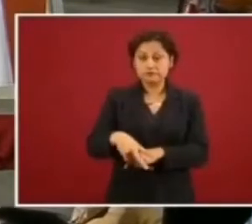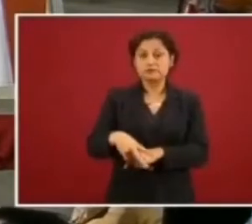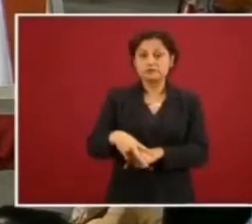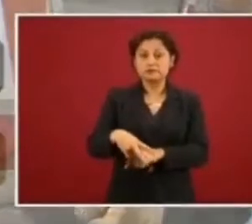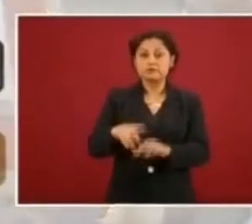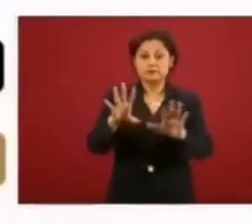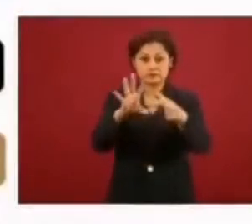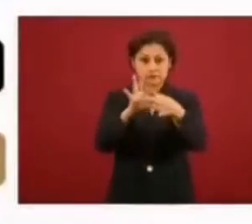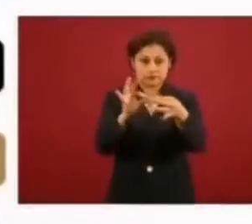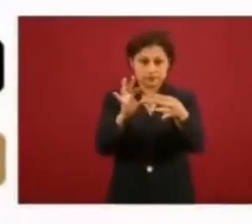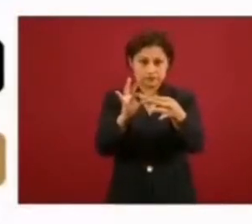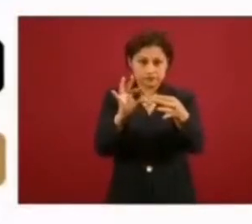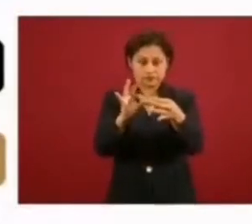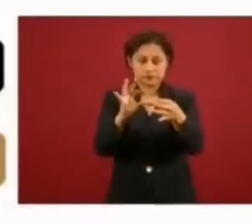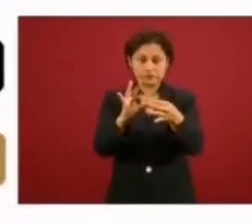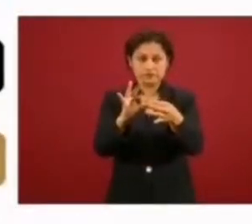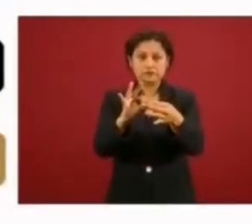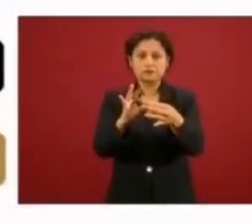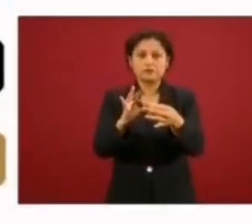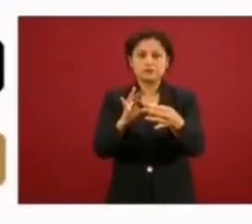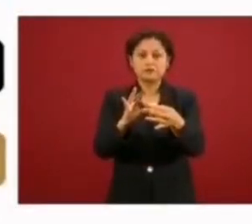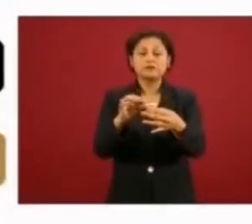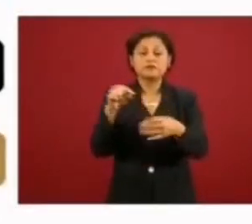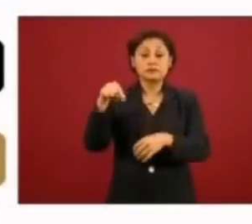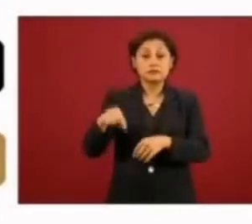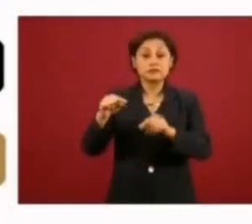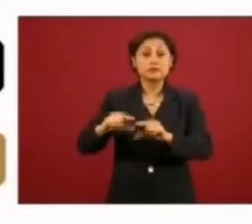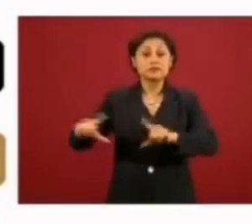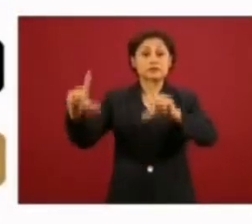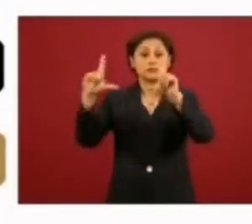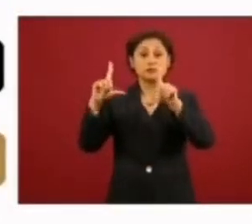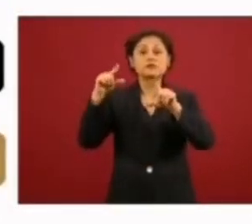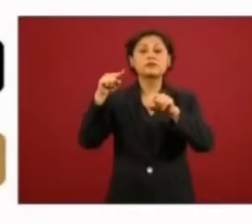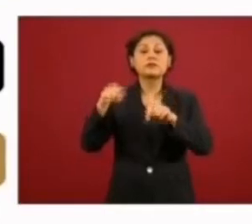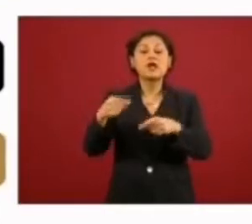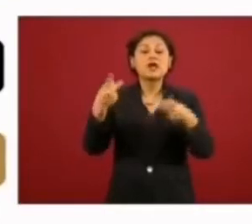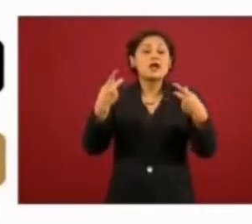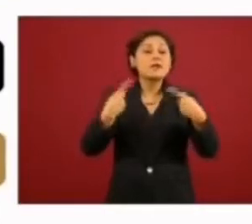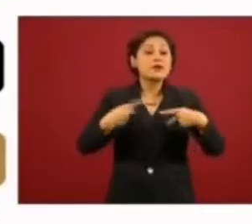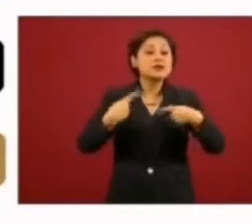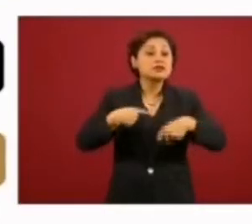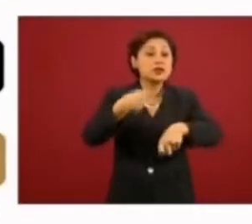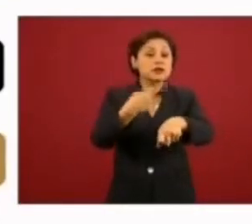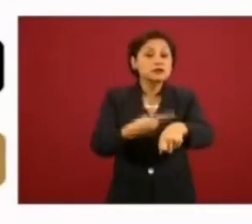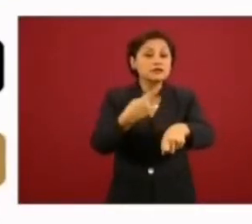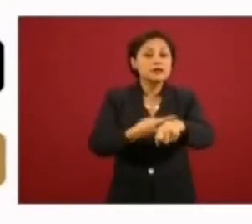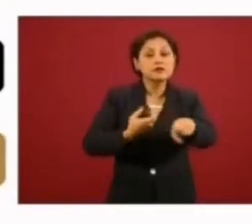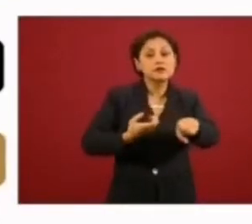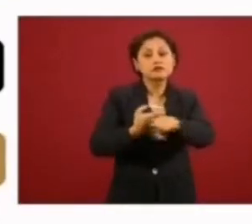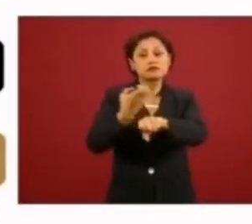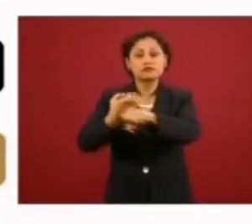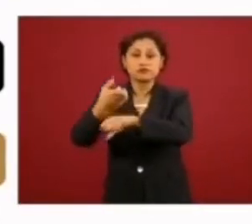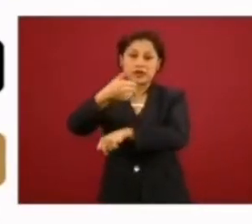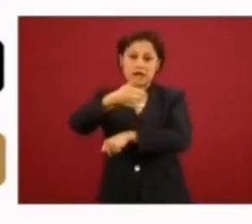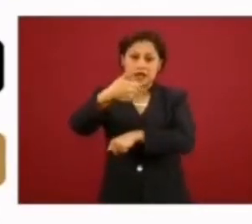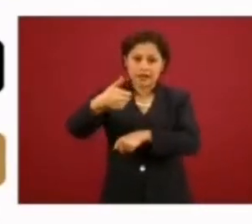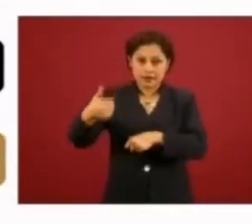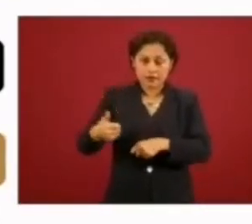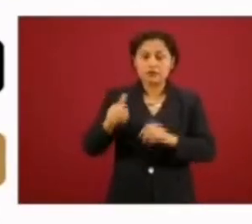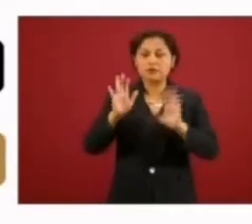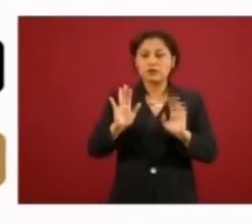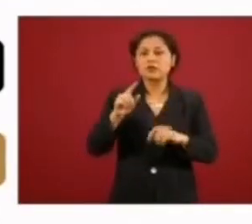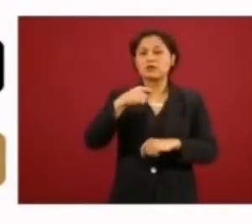maneras, en este y en el siguiente mapa. En este lo que vemos es el número de casos por entidad federativa, y hemos destacado